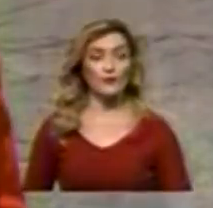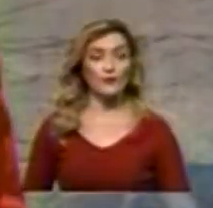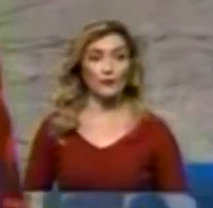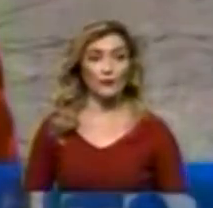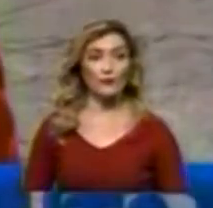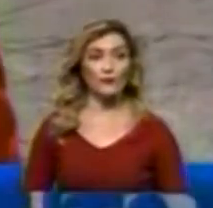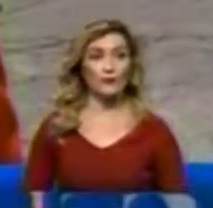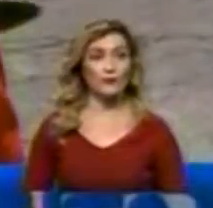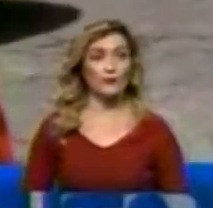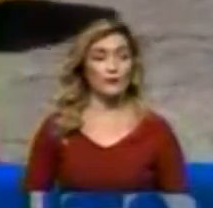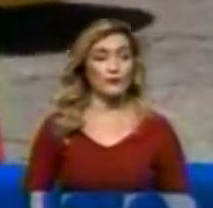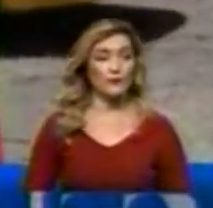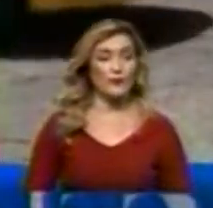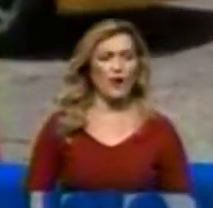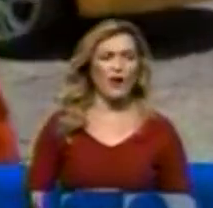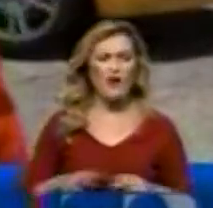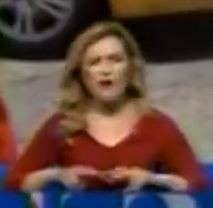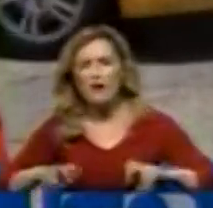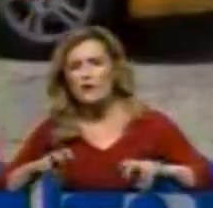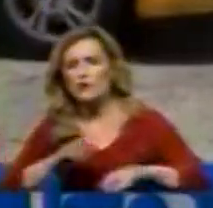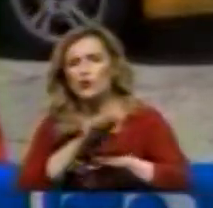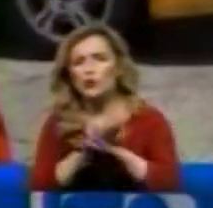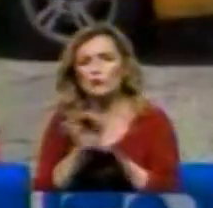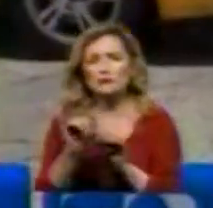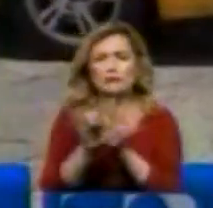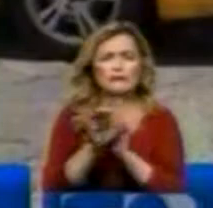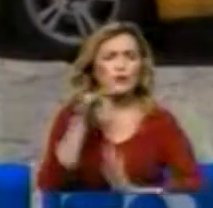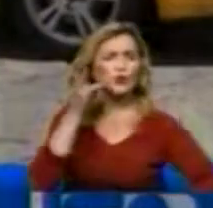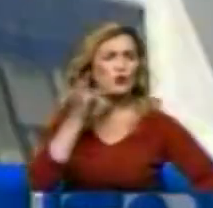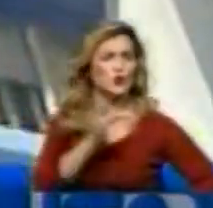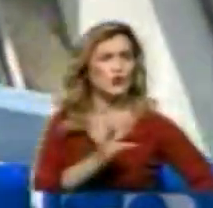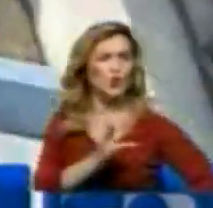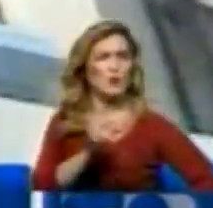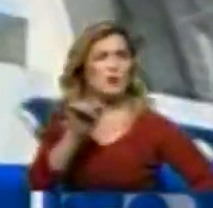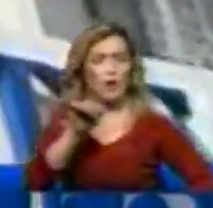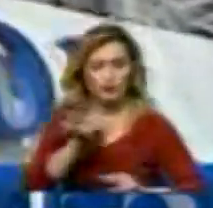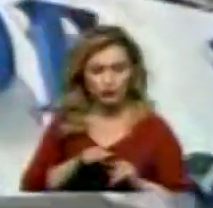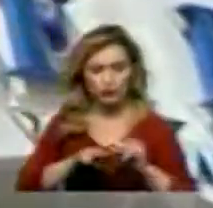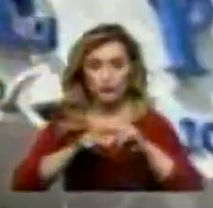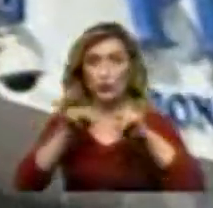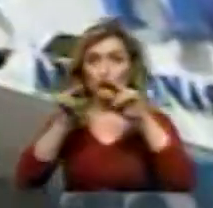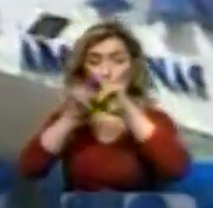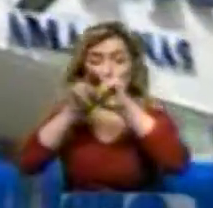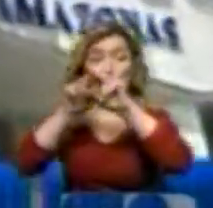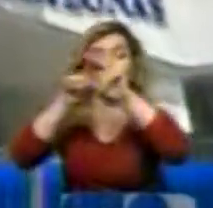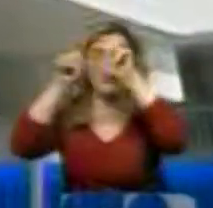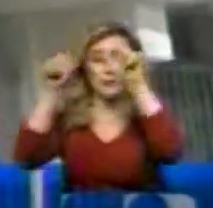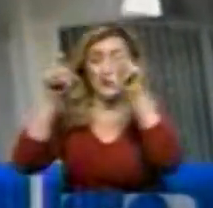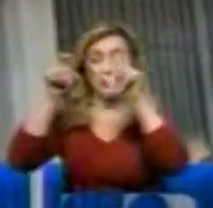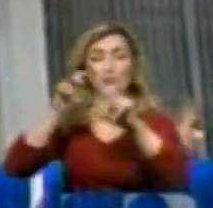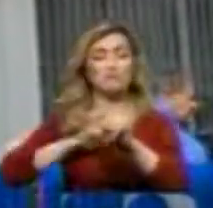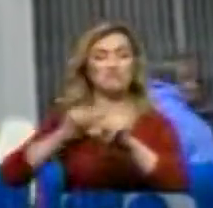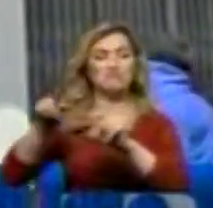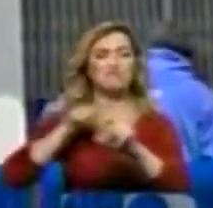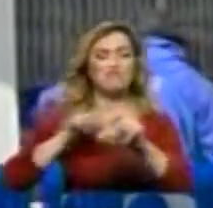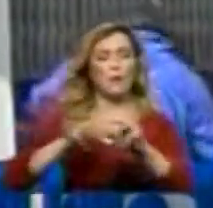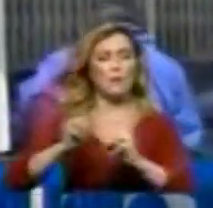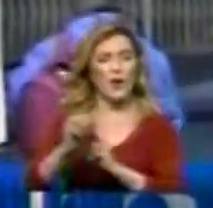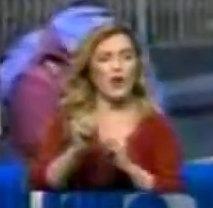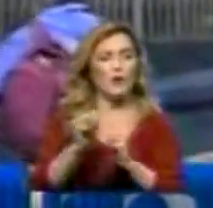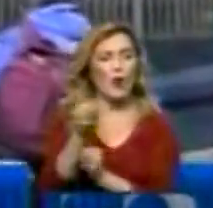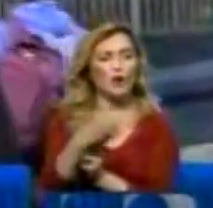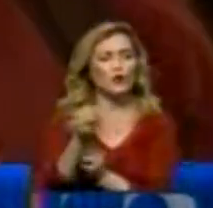Las indagaciones respecto a presuntas irregularidades cometidas para la construcción del metro de Quito y la ruta viva en la capital se retoman aquí en la